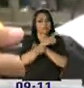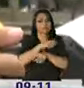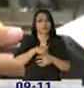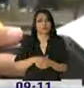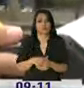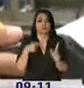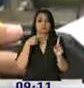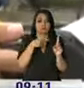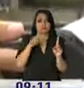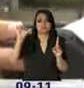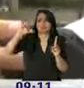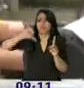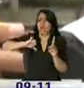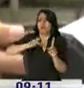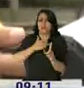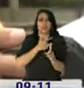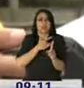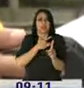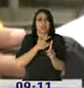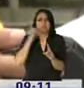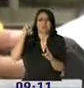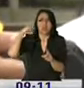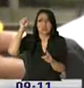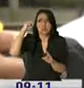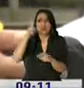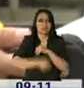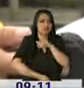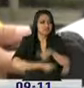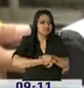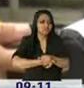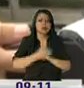mal, siente bien aburrido, ¿no?